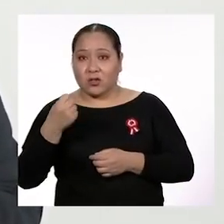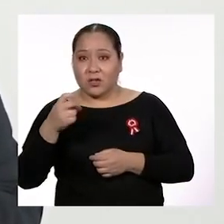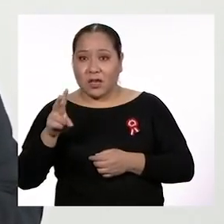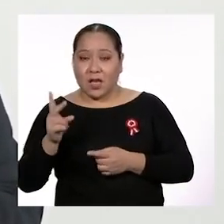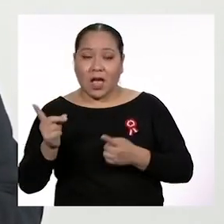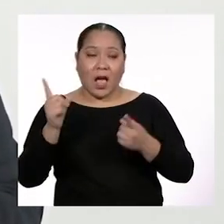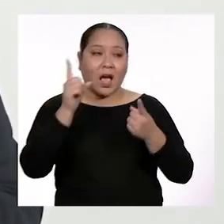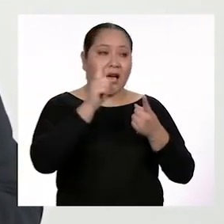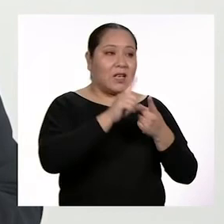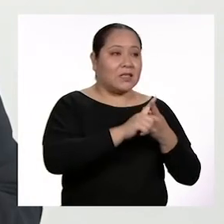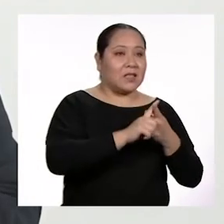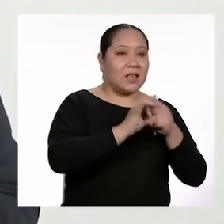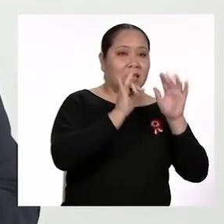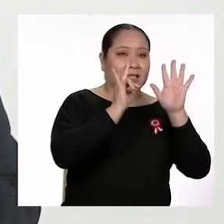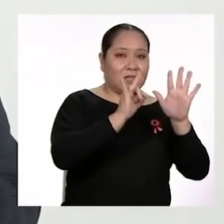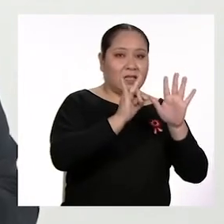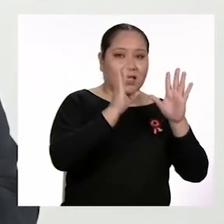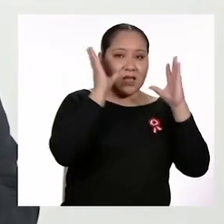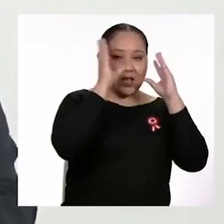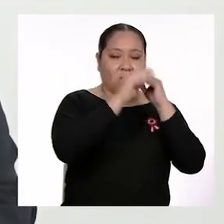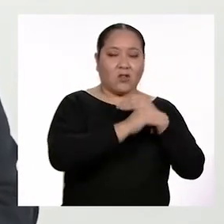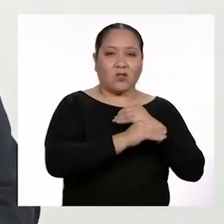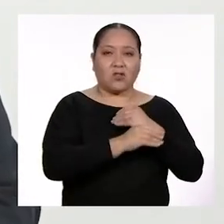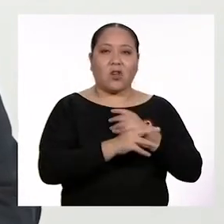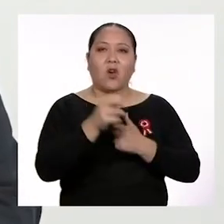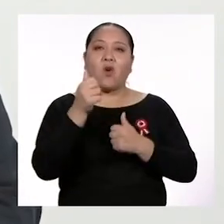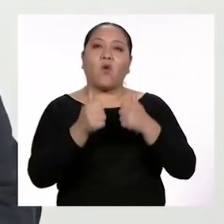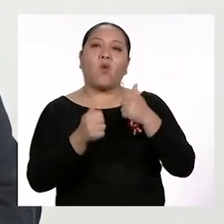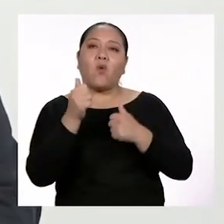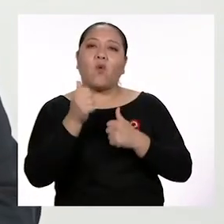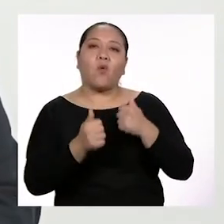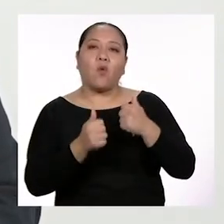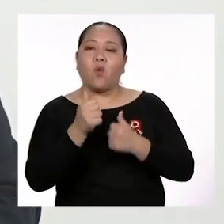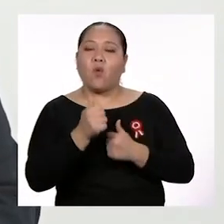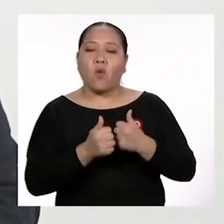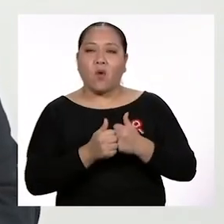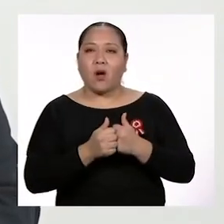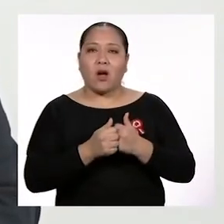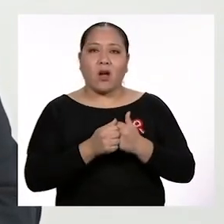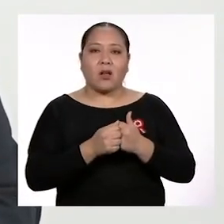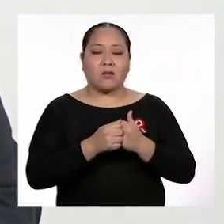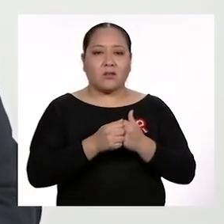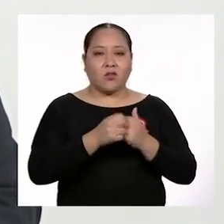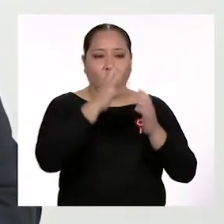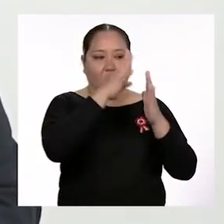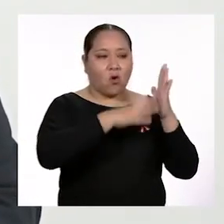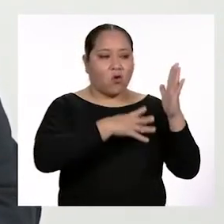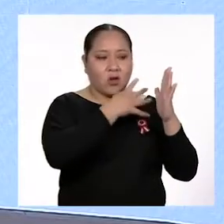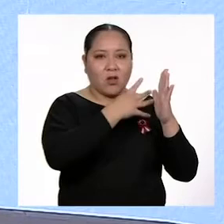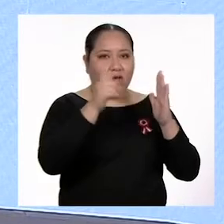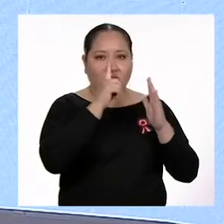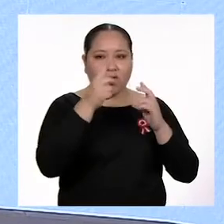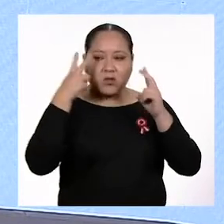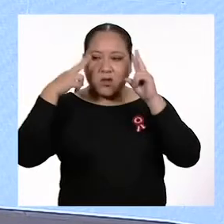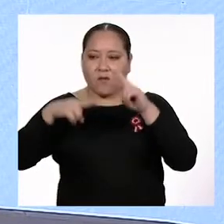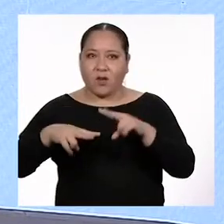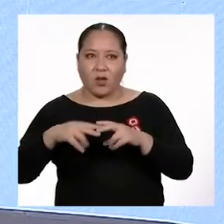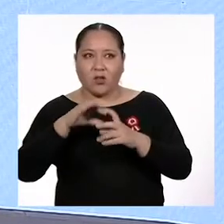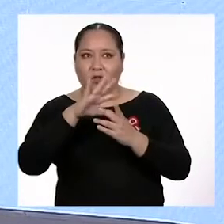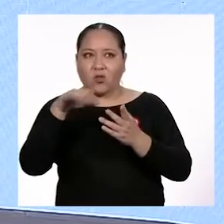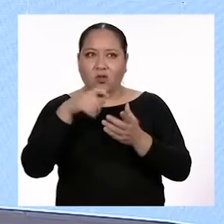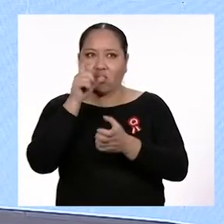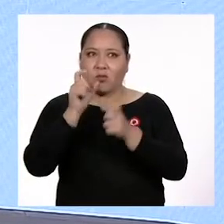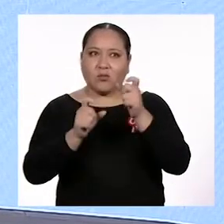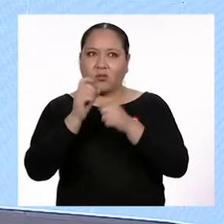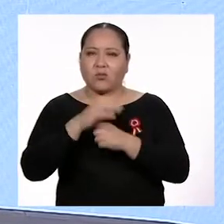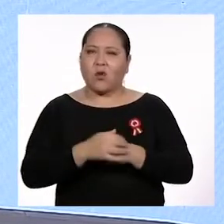mediodía hasta las 7 p.m. ¿En qué horarios no coinciden todos los trabajadores de la agencia? ¿Qué clase de